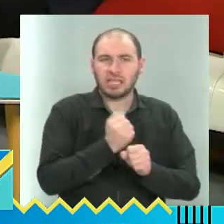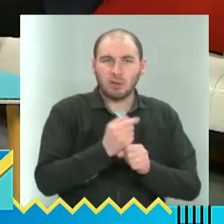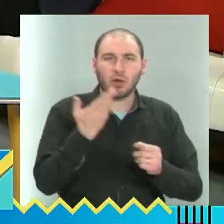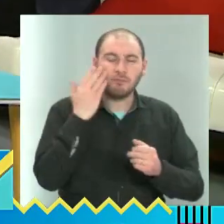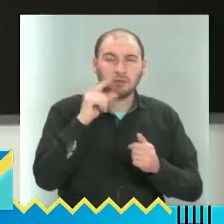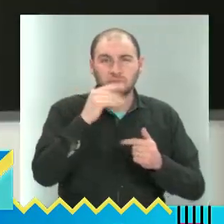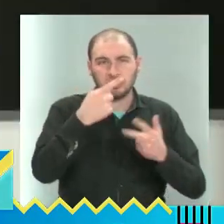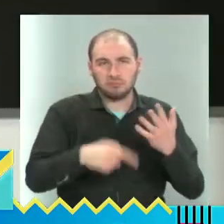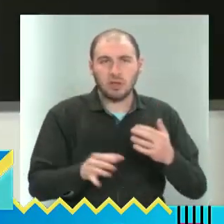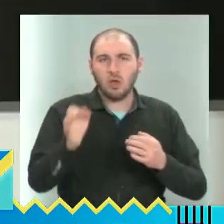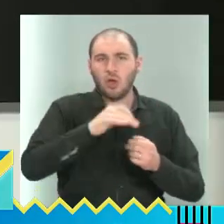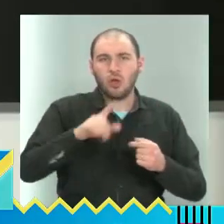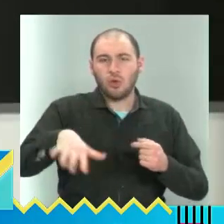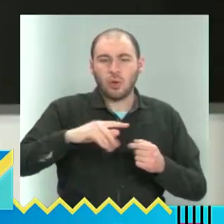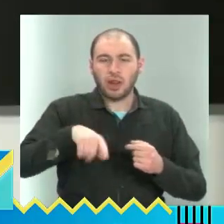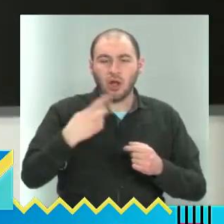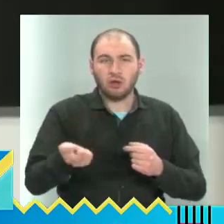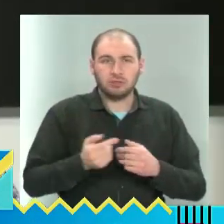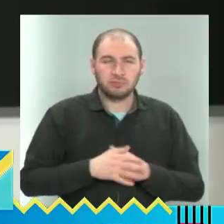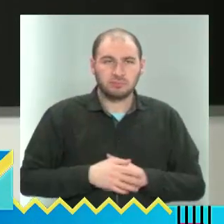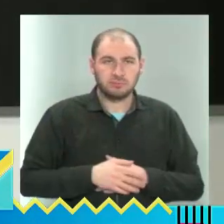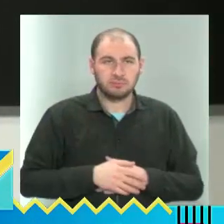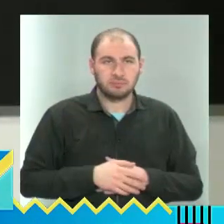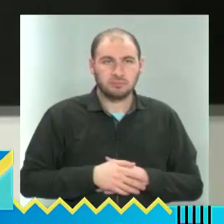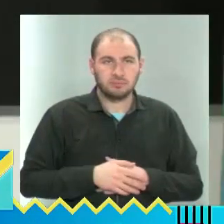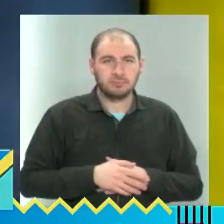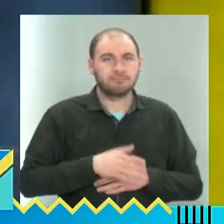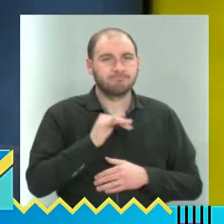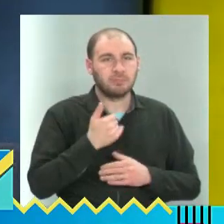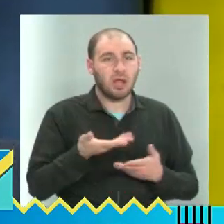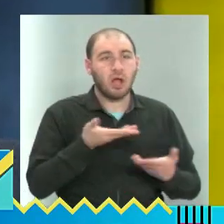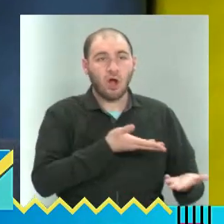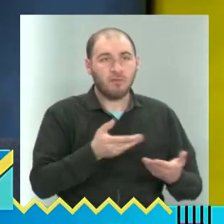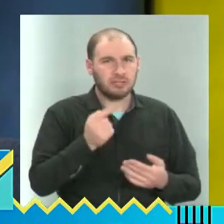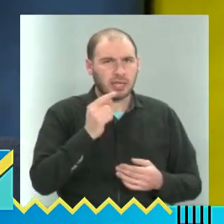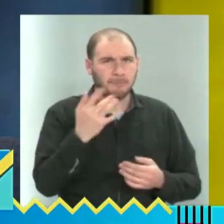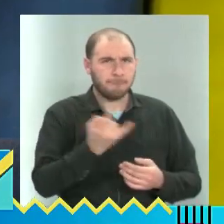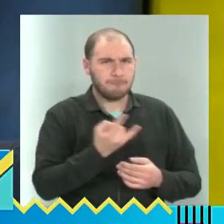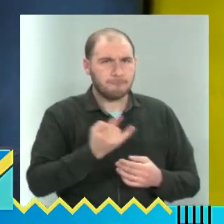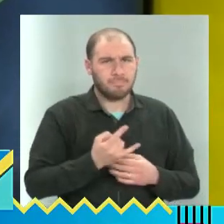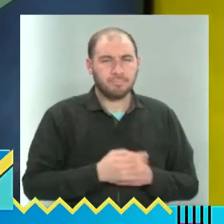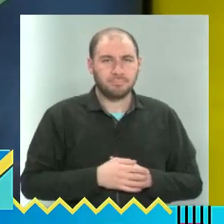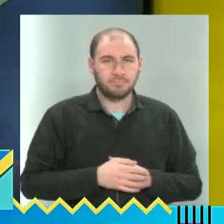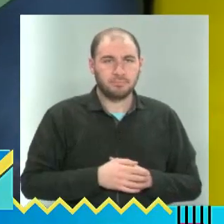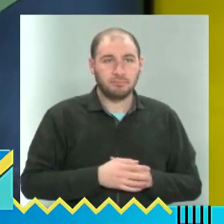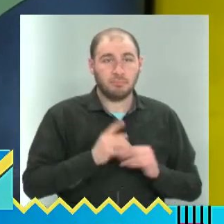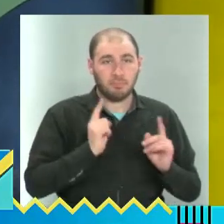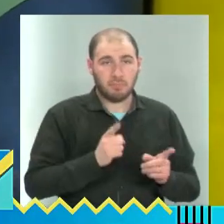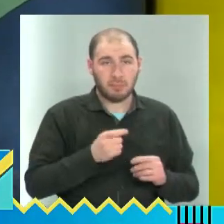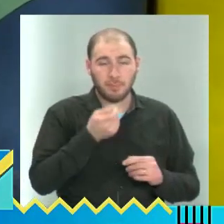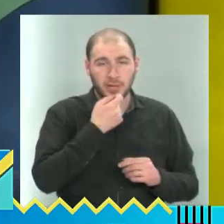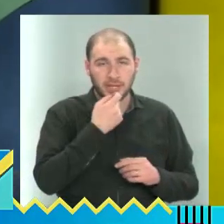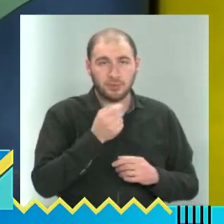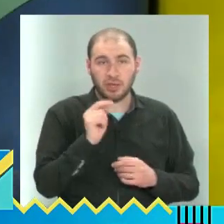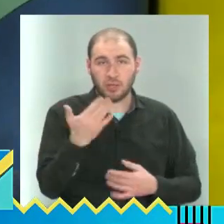redes sociales o en otro tipo de red? Bueno, sí, estas ofertas engañosas, justamente como el caso